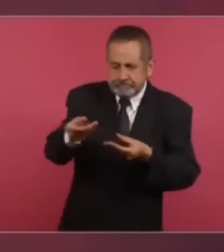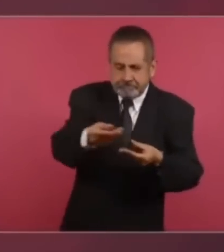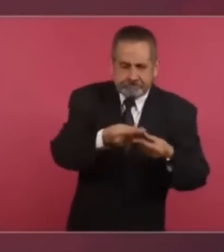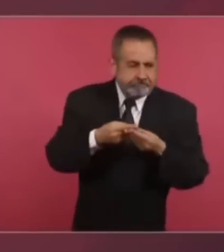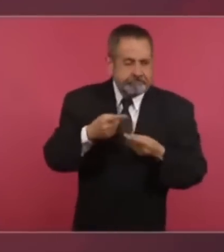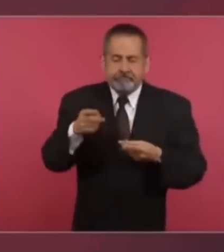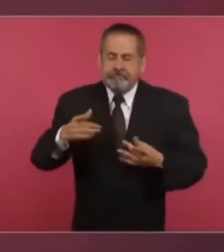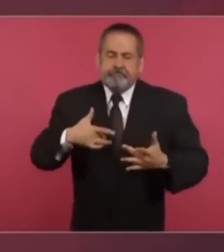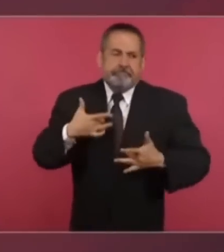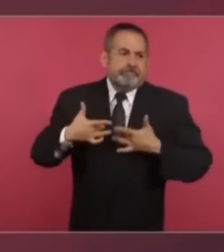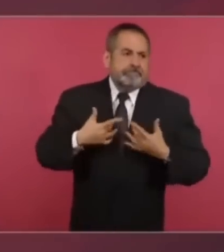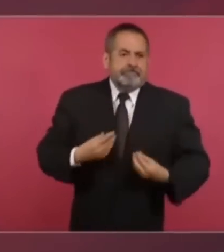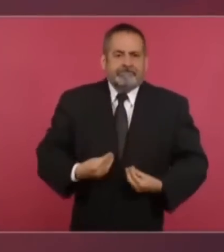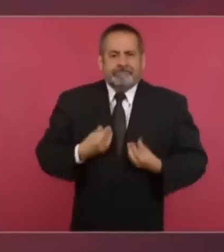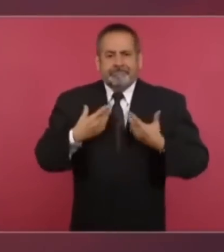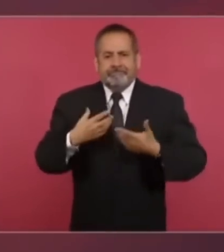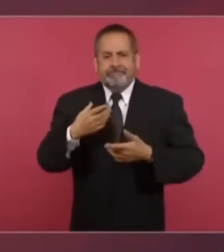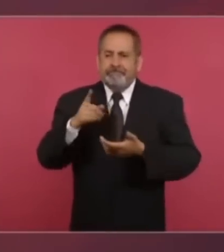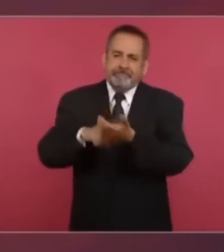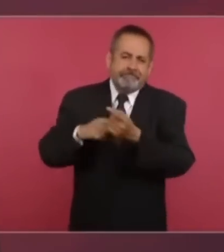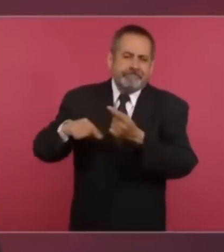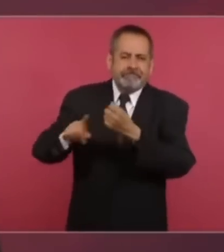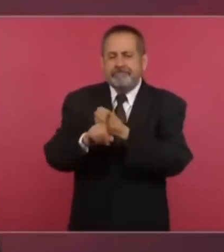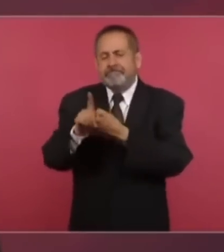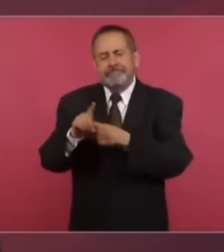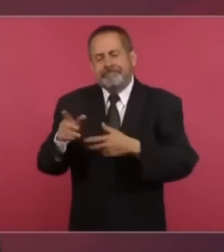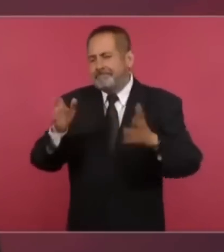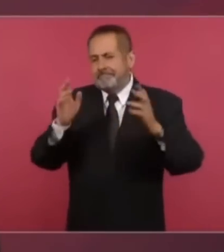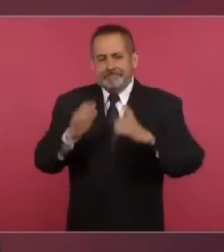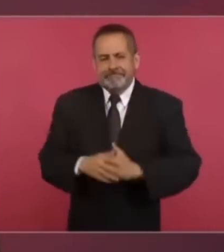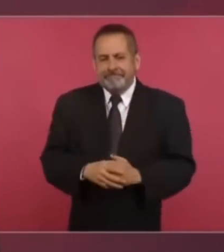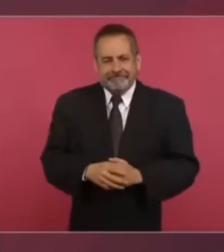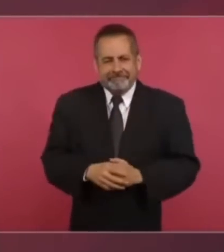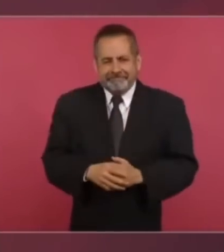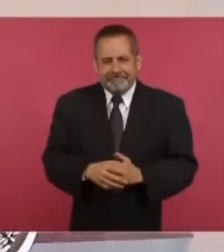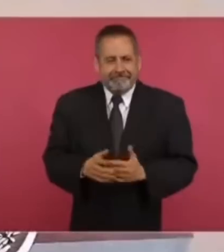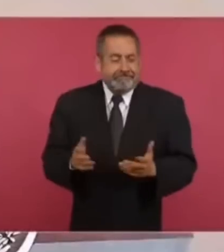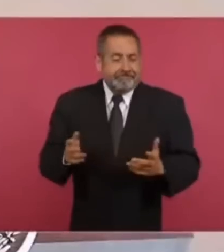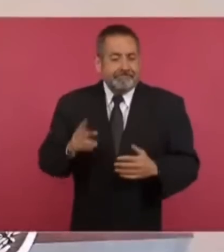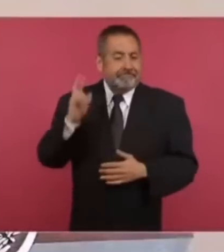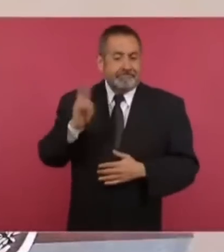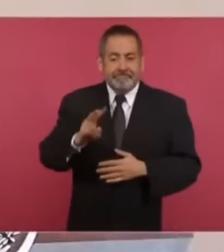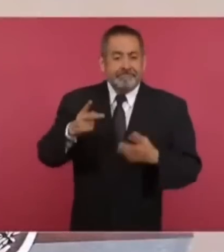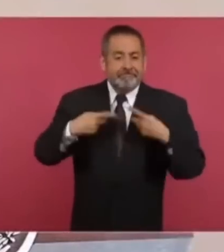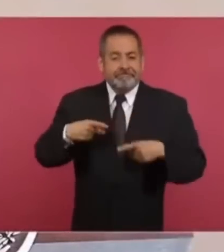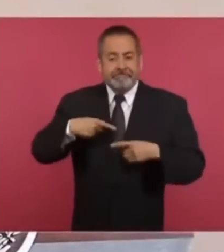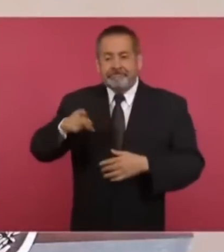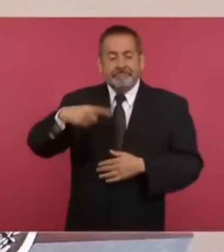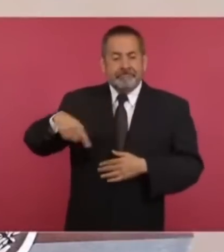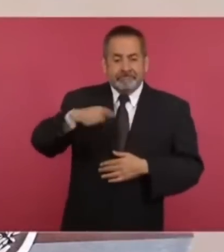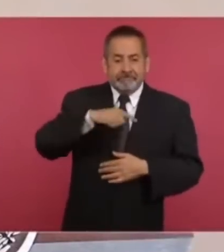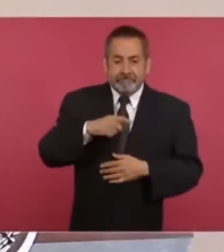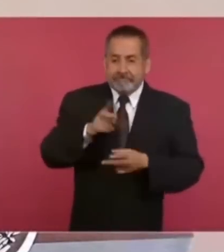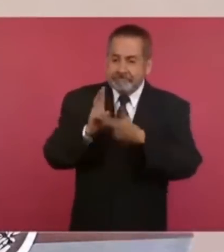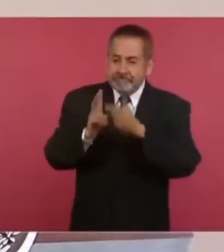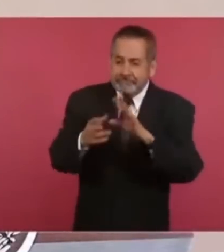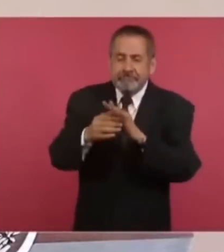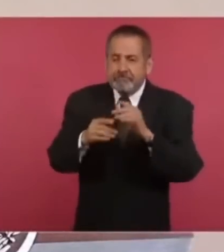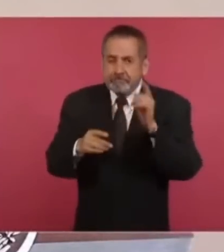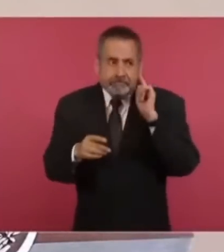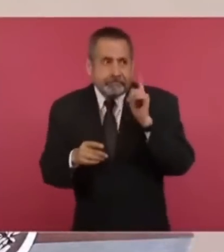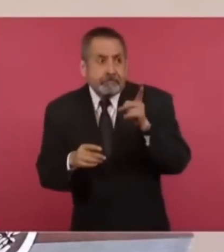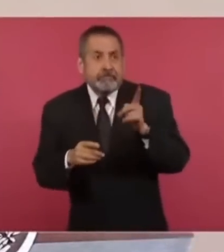de todas sus necesidades, problemáticas. Pues las personas al escucharlas, solamente